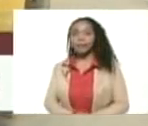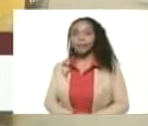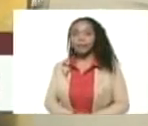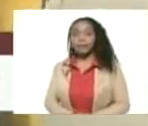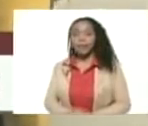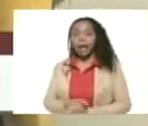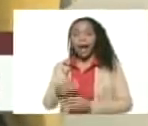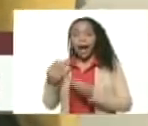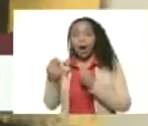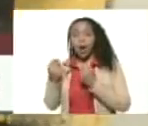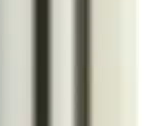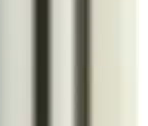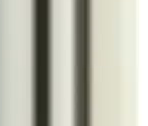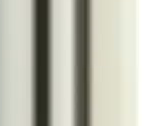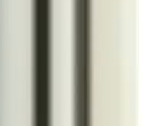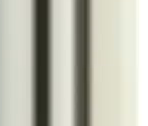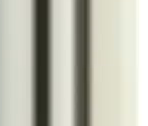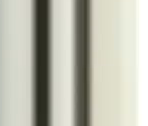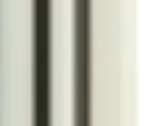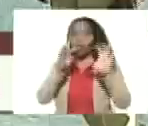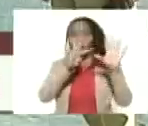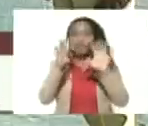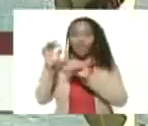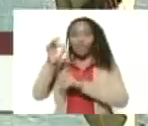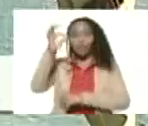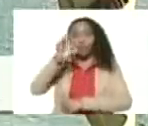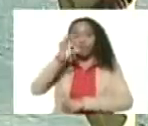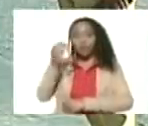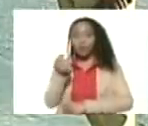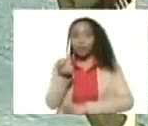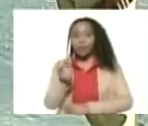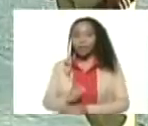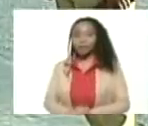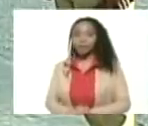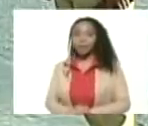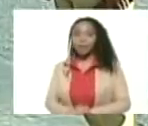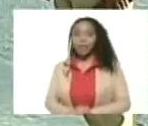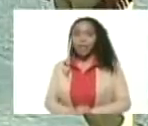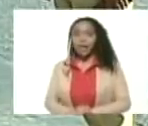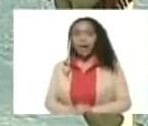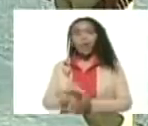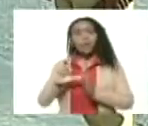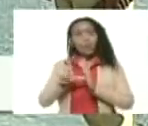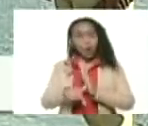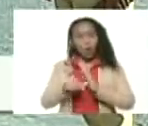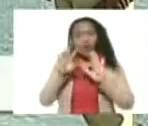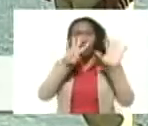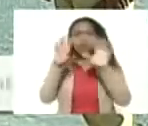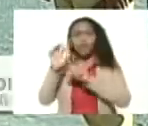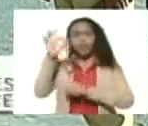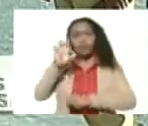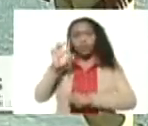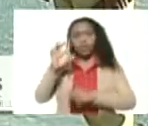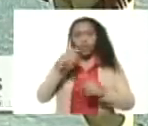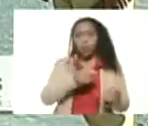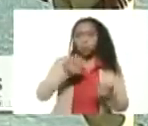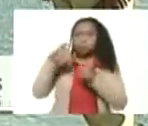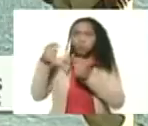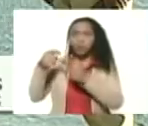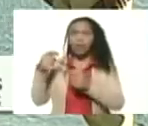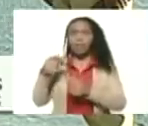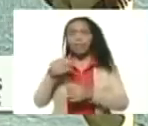Una economía de puertos, 100% de la semilla. Y luego se importaba el 90% del producto.